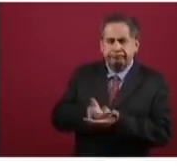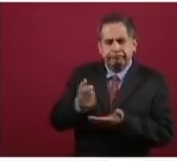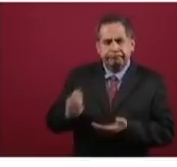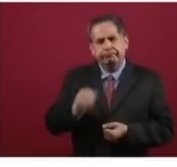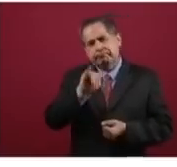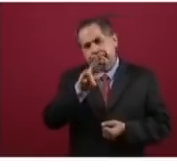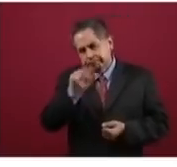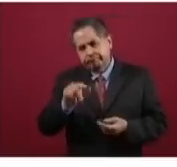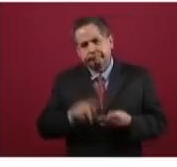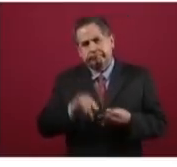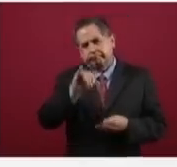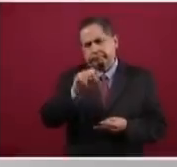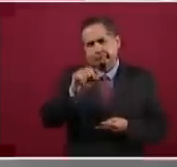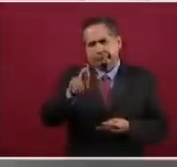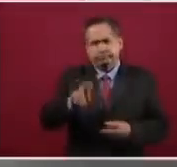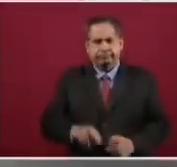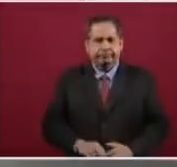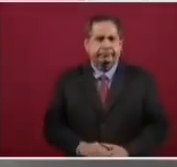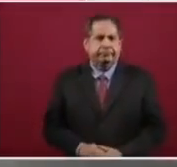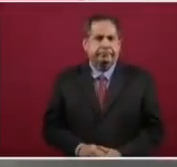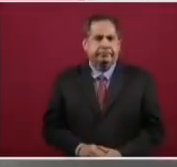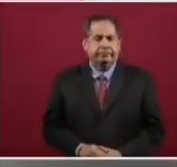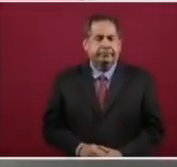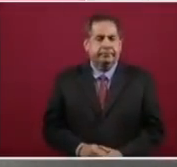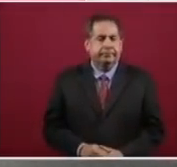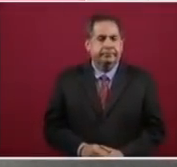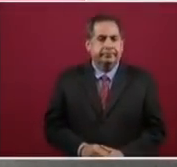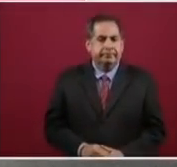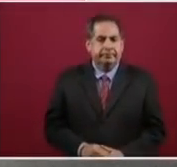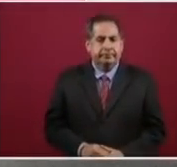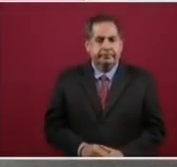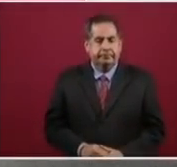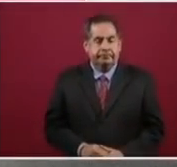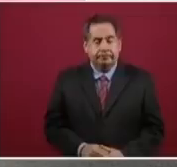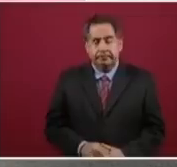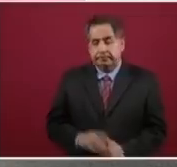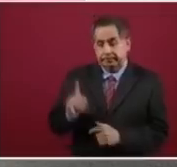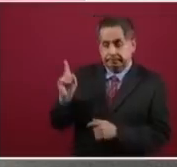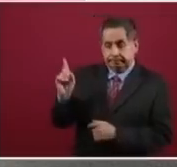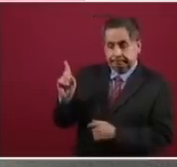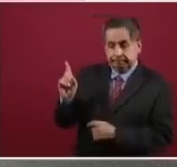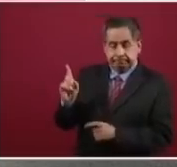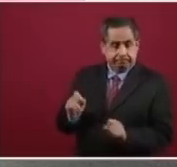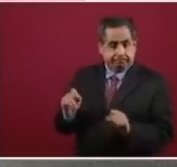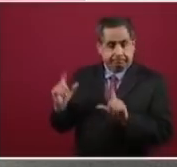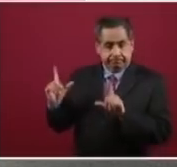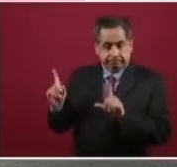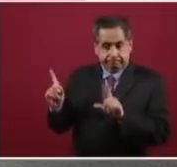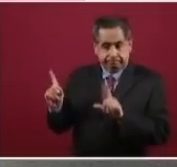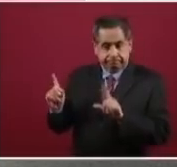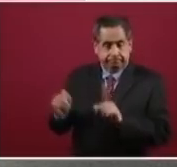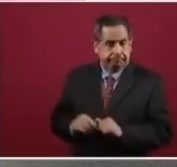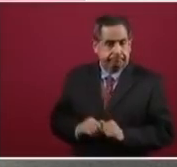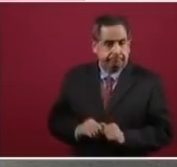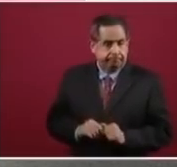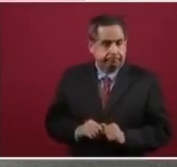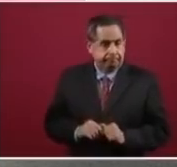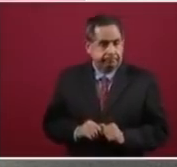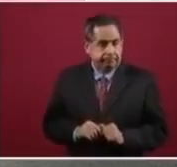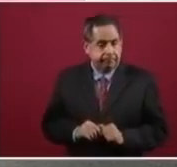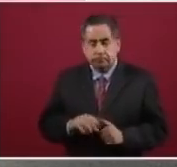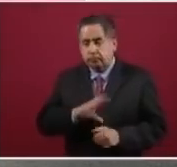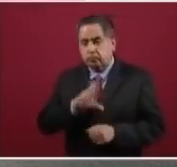s pasamos a la siguiente con esto tenemos estimado un total de